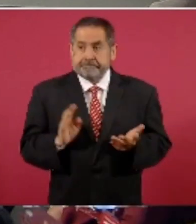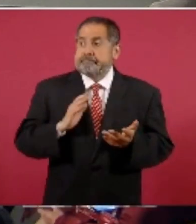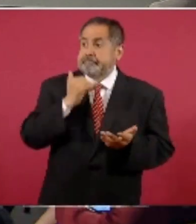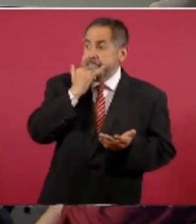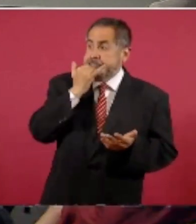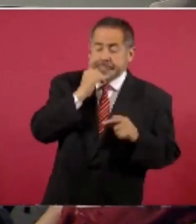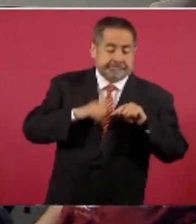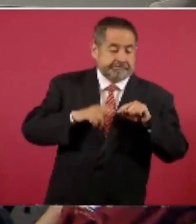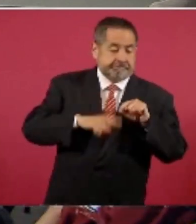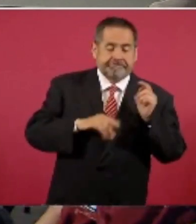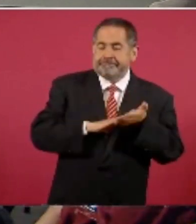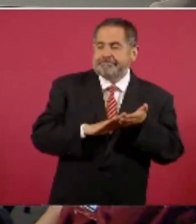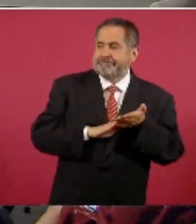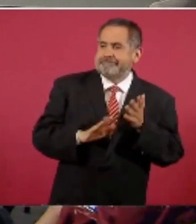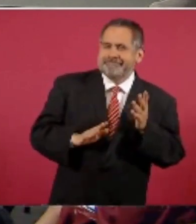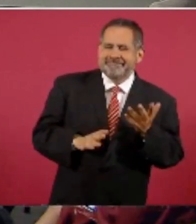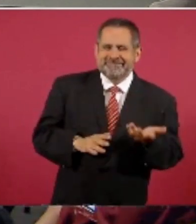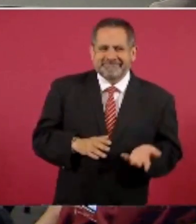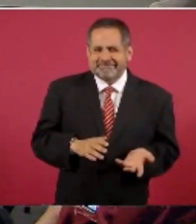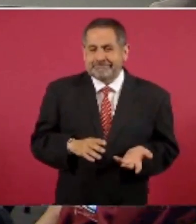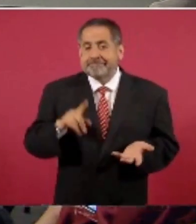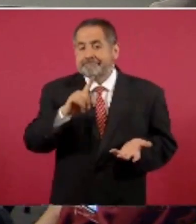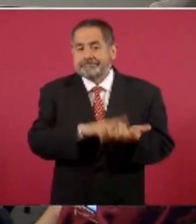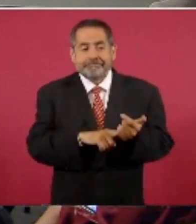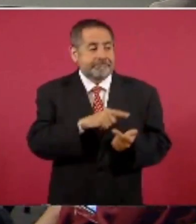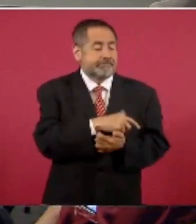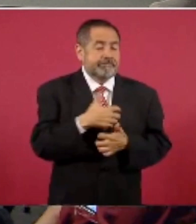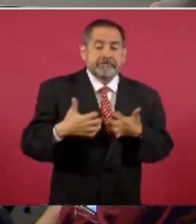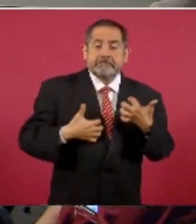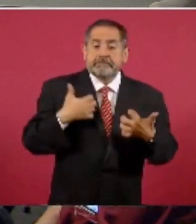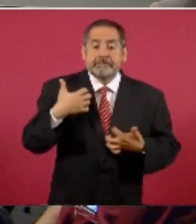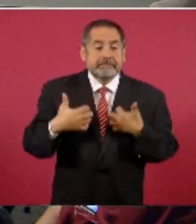pero traen mucho coraje